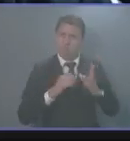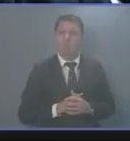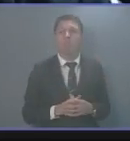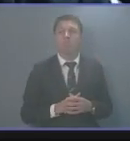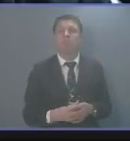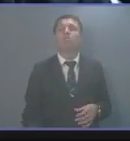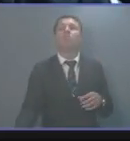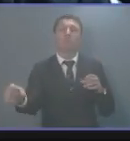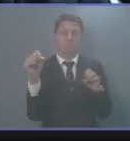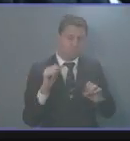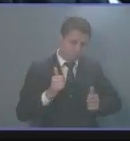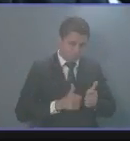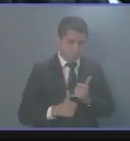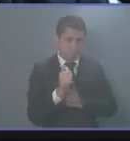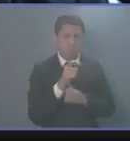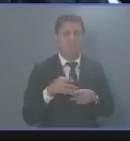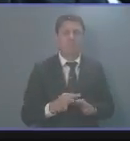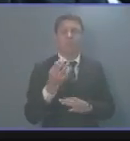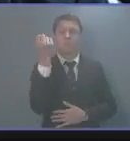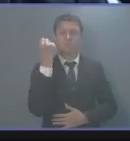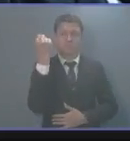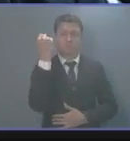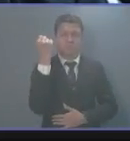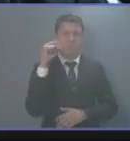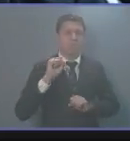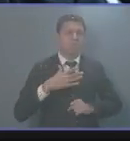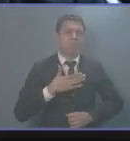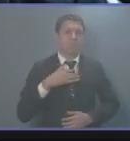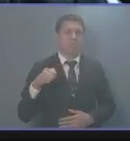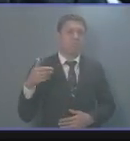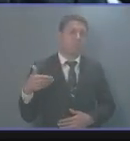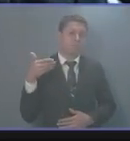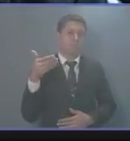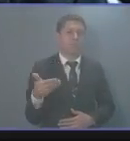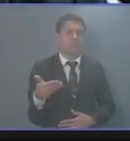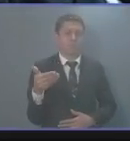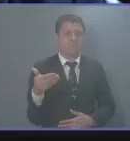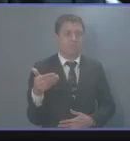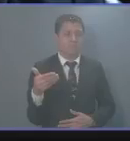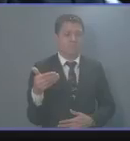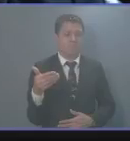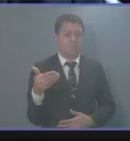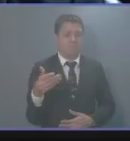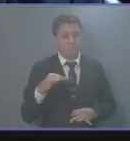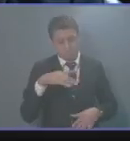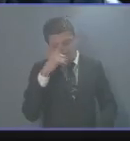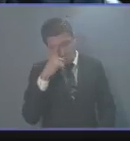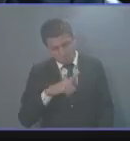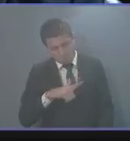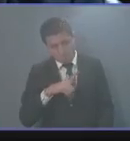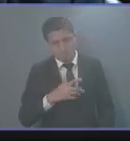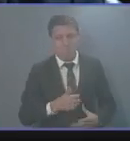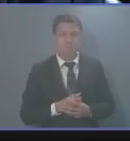el avance importante que se tuvo en este año y que lamentablemente